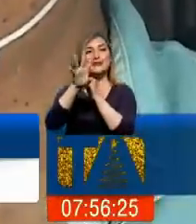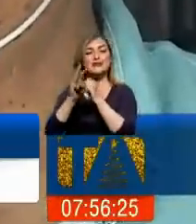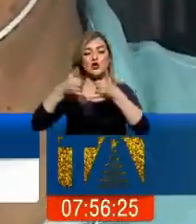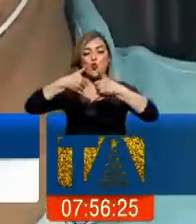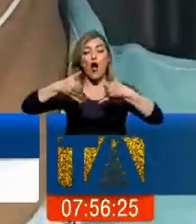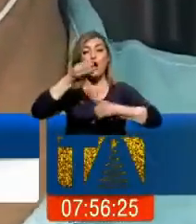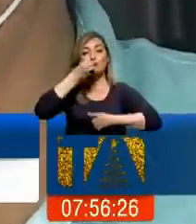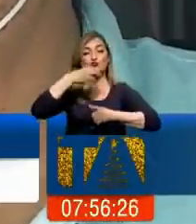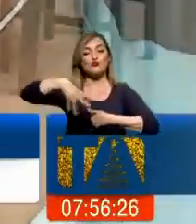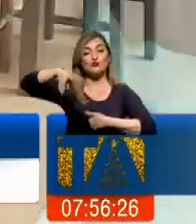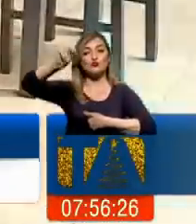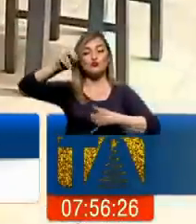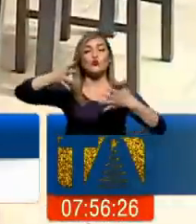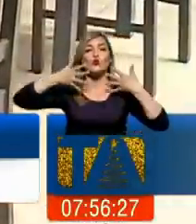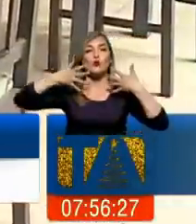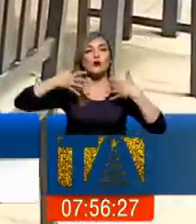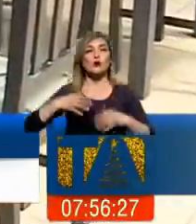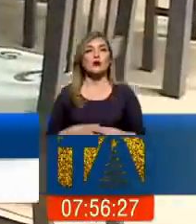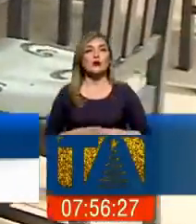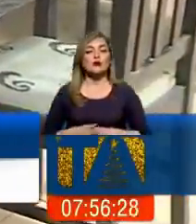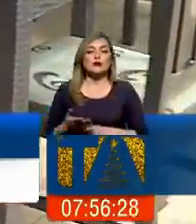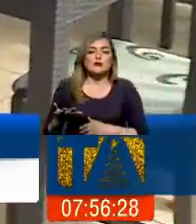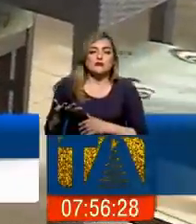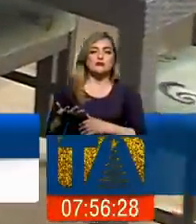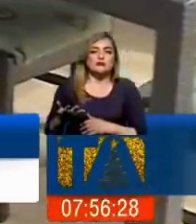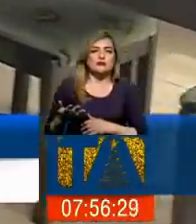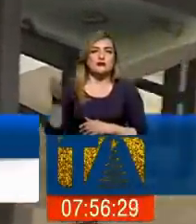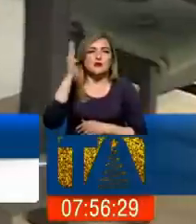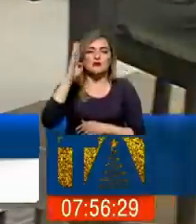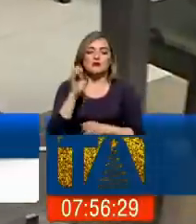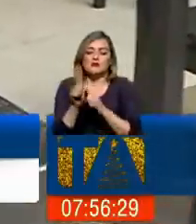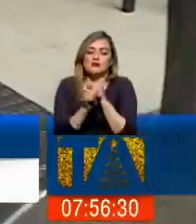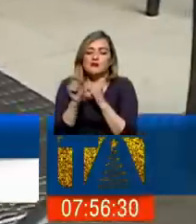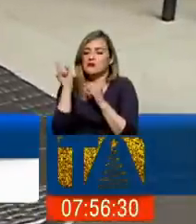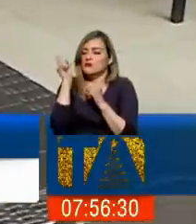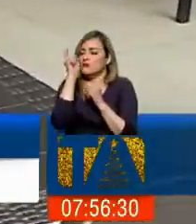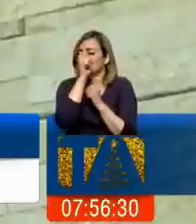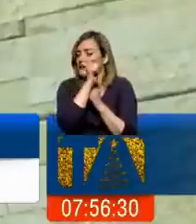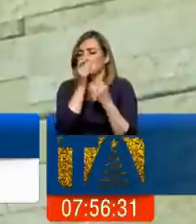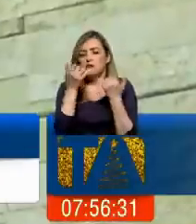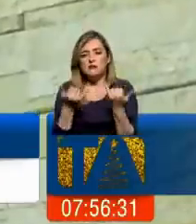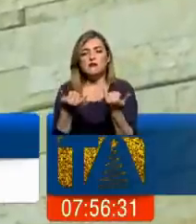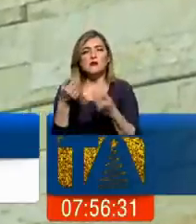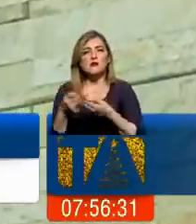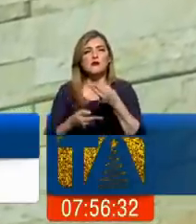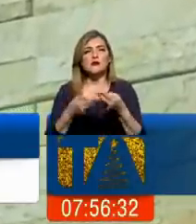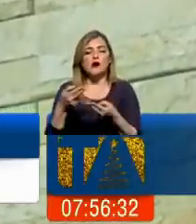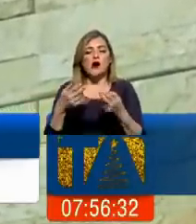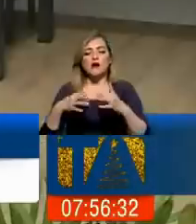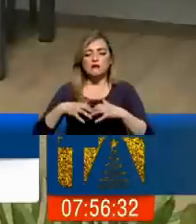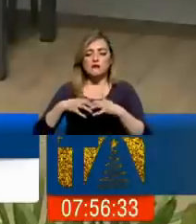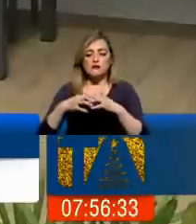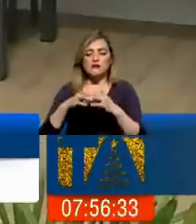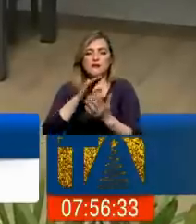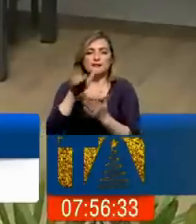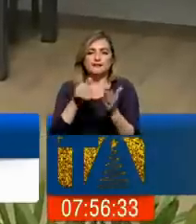de comida en el norte de Guayaquil y nos cuenta que nunca había tenido un año tan complicado como este. El negocio apenas se levantaba y